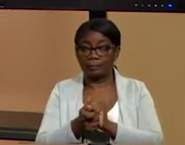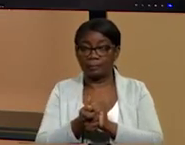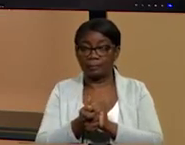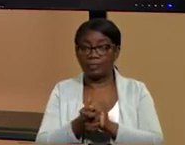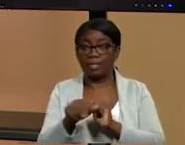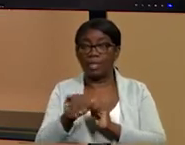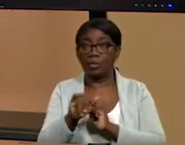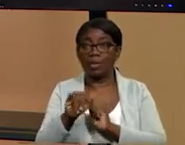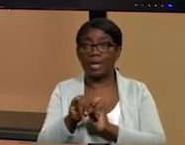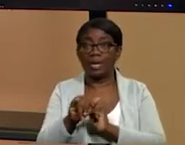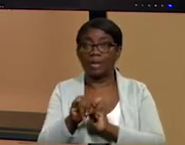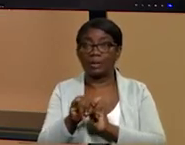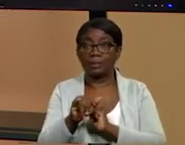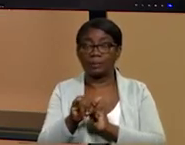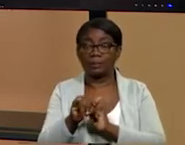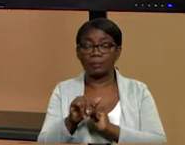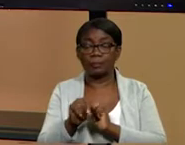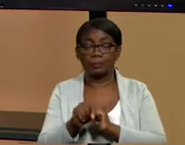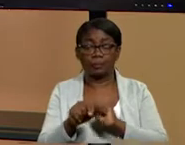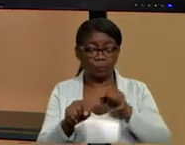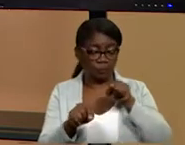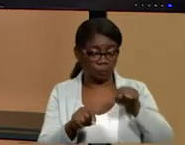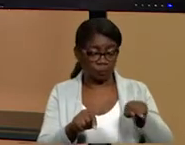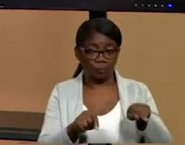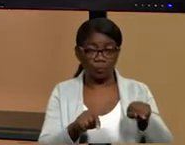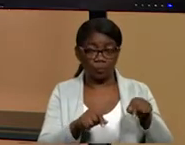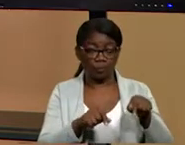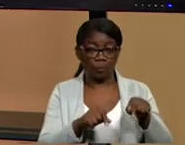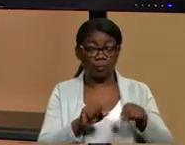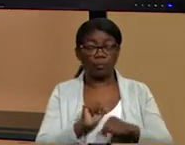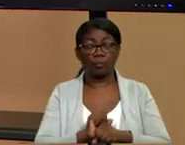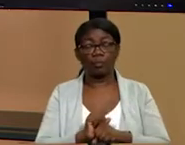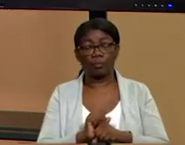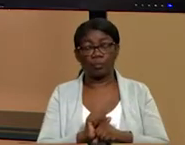debe medir. También, en el caso de que